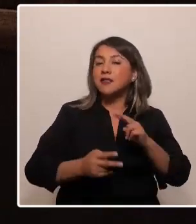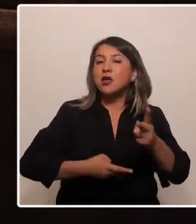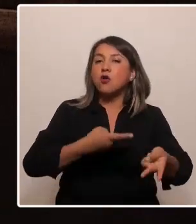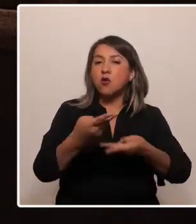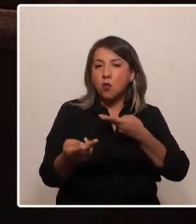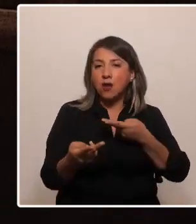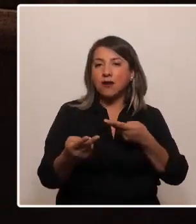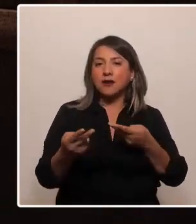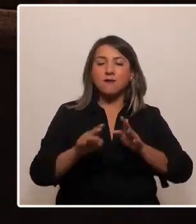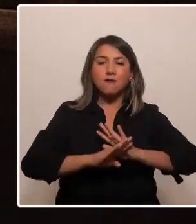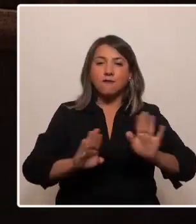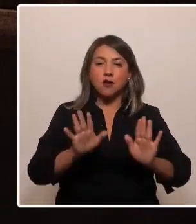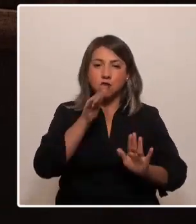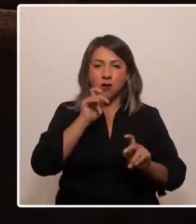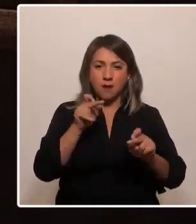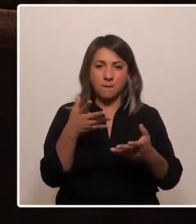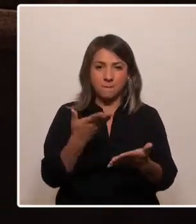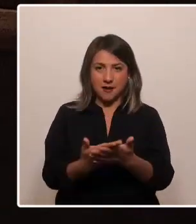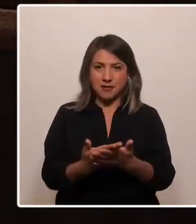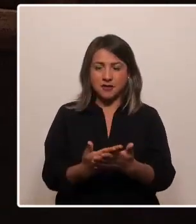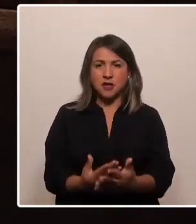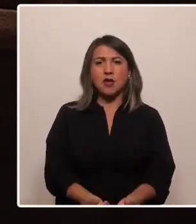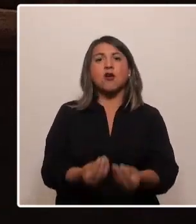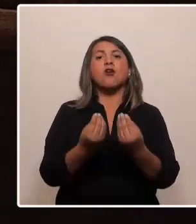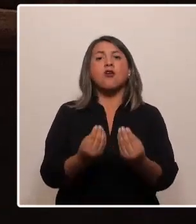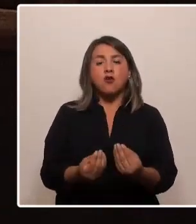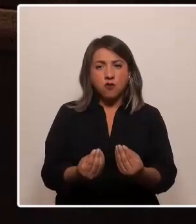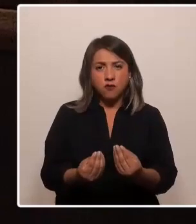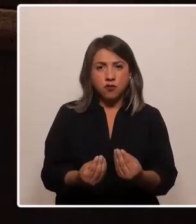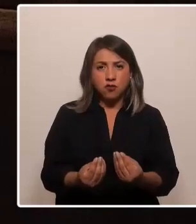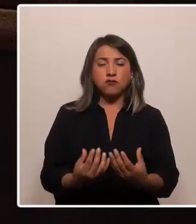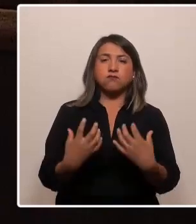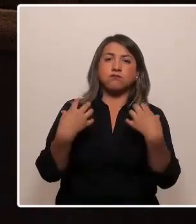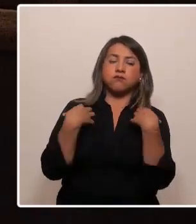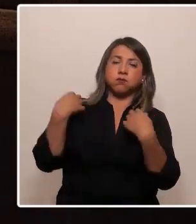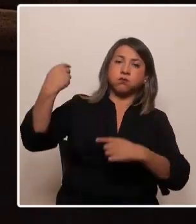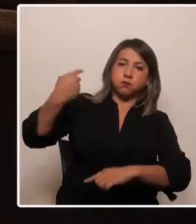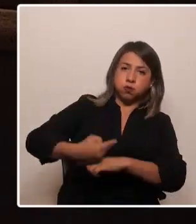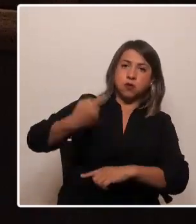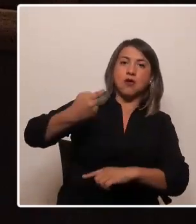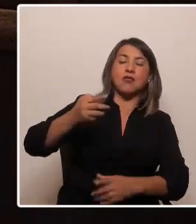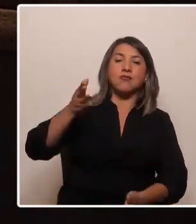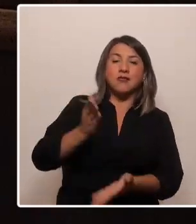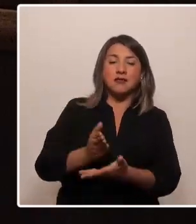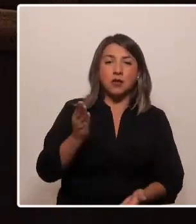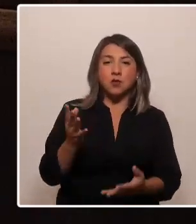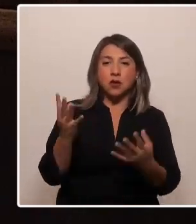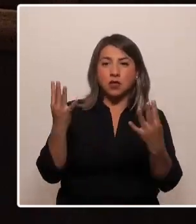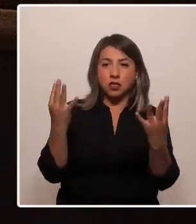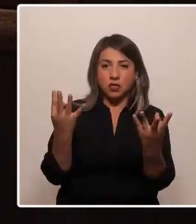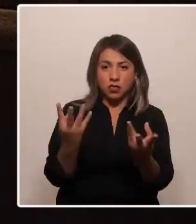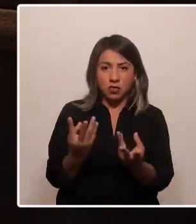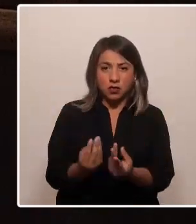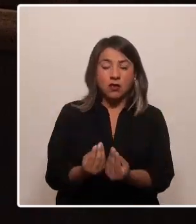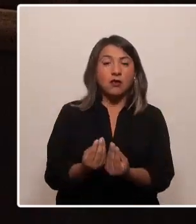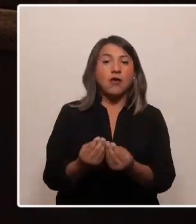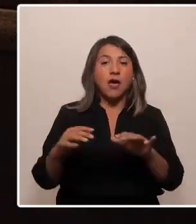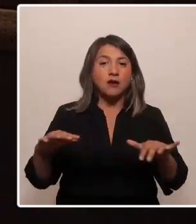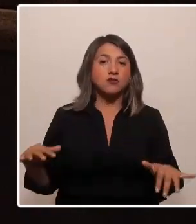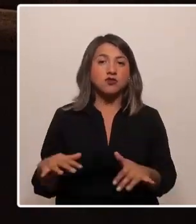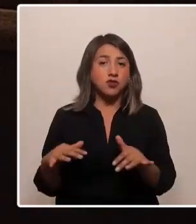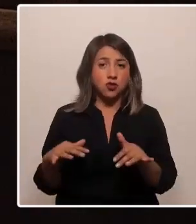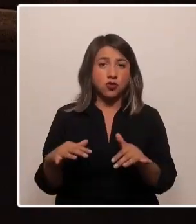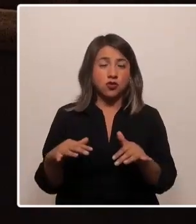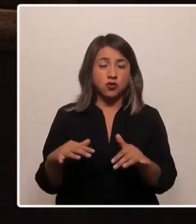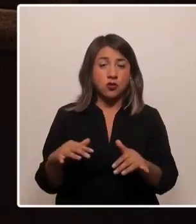ser pacífica. Es claro que tenemos el peso provocado por la dictadura, de una disminución radical del marco de acción en el cual se